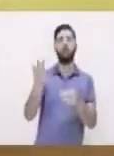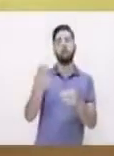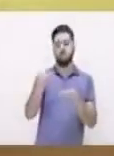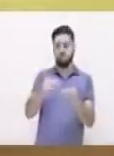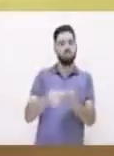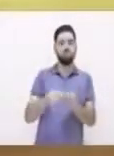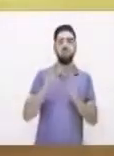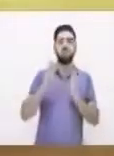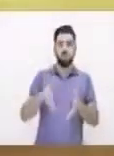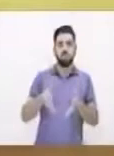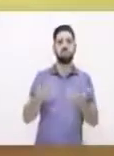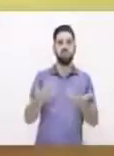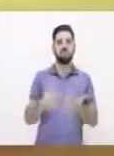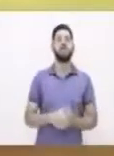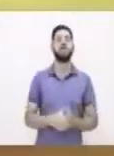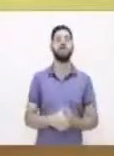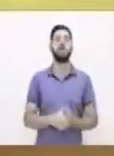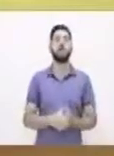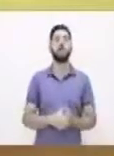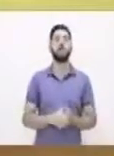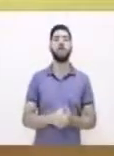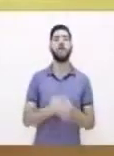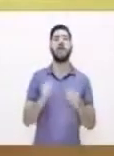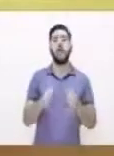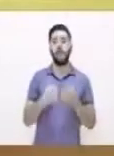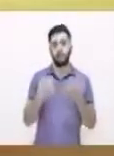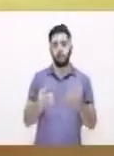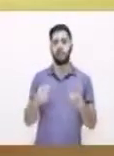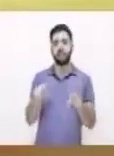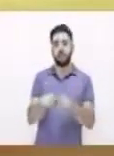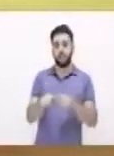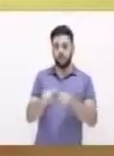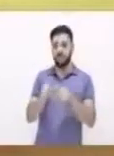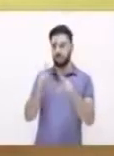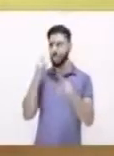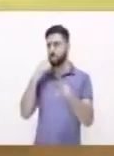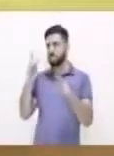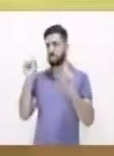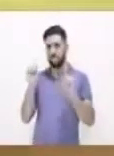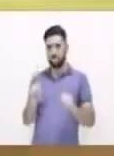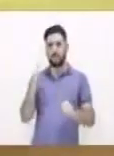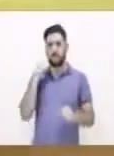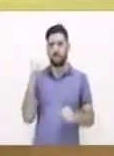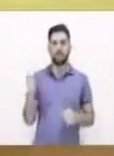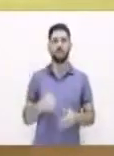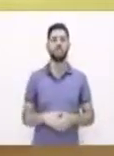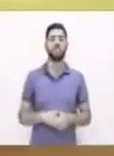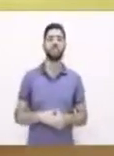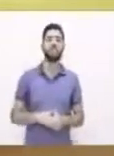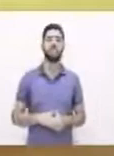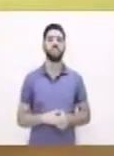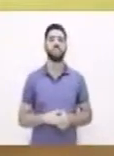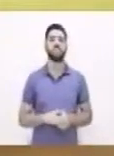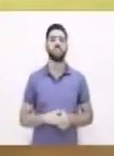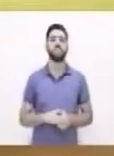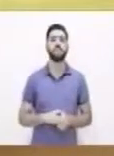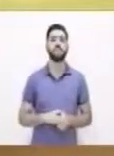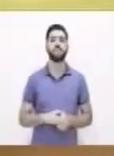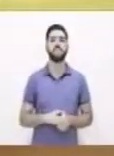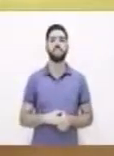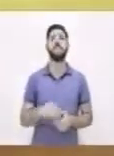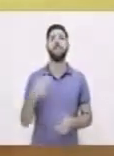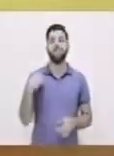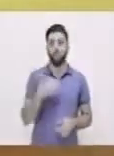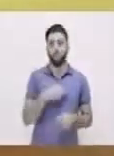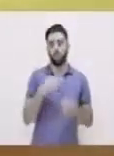Esta quedó en una diferente posición. ¿A cuál de estas entonces correspondería? Sí, a un choque